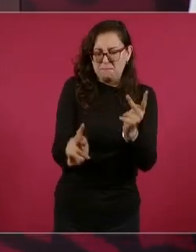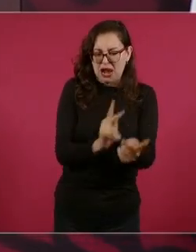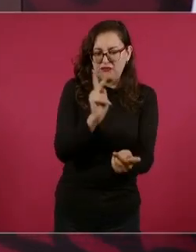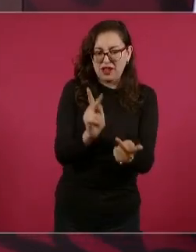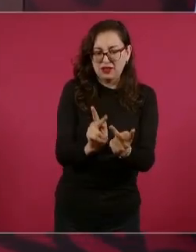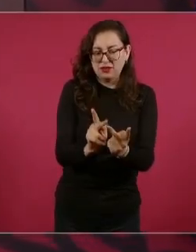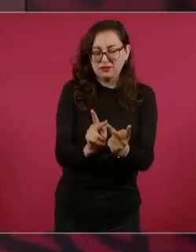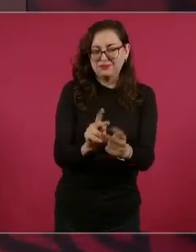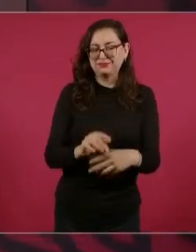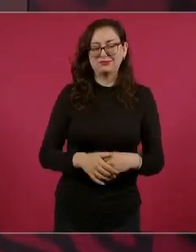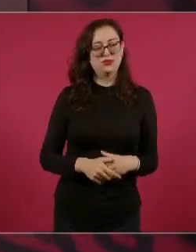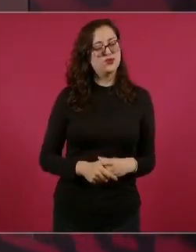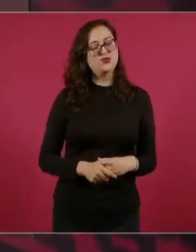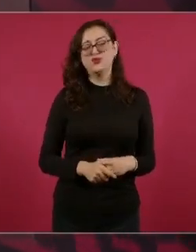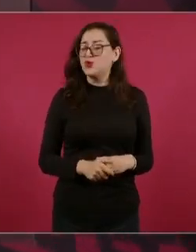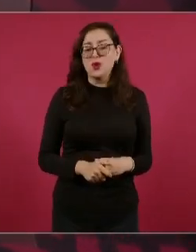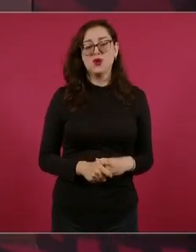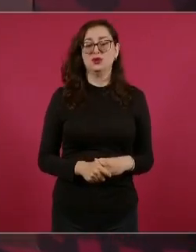No,